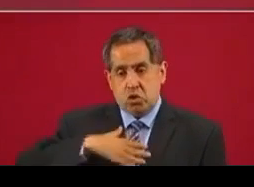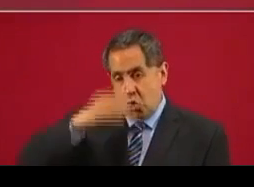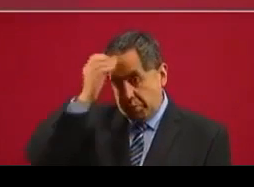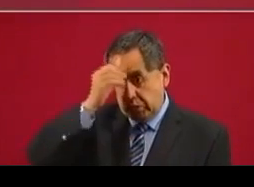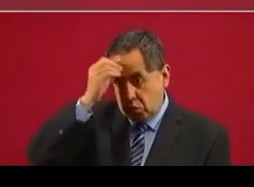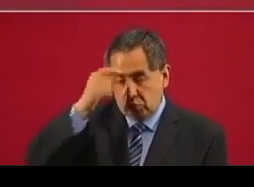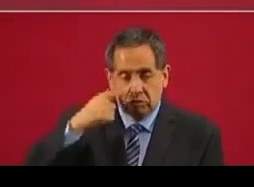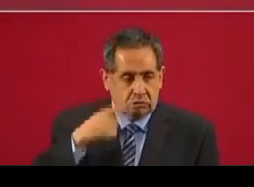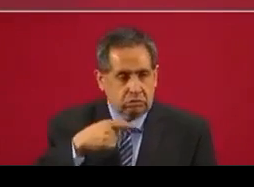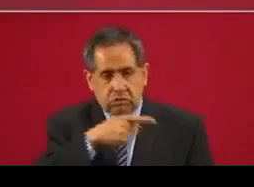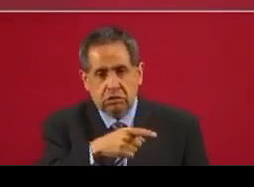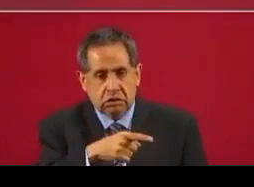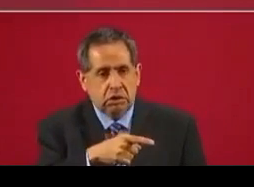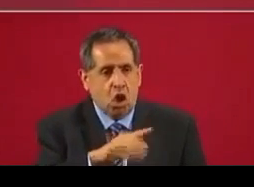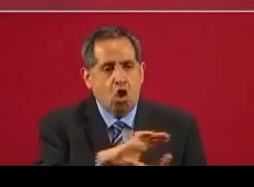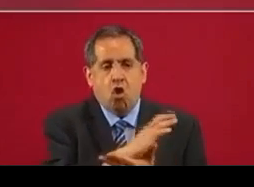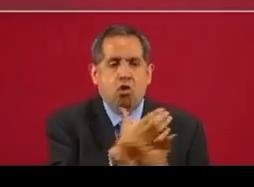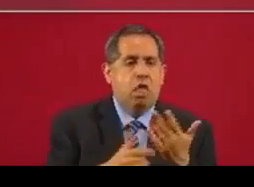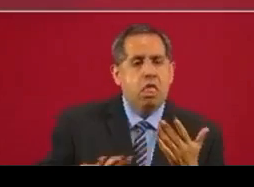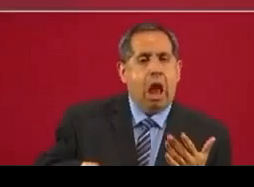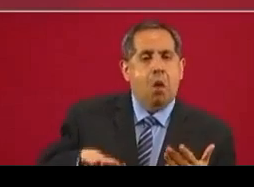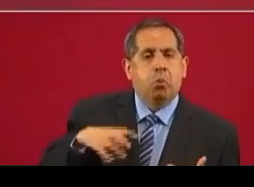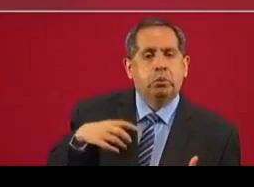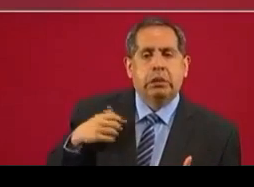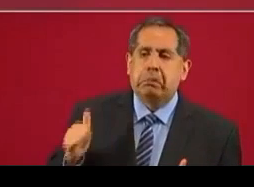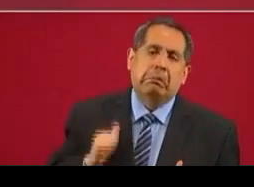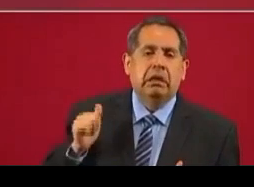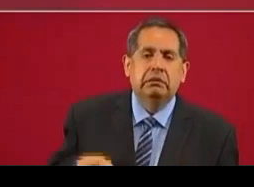por ser un contrato leonino